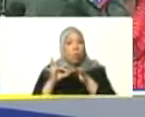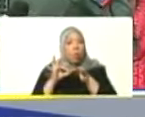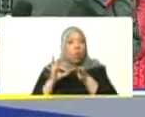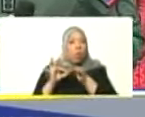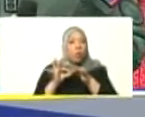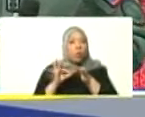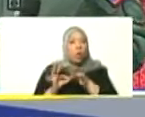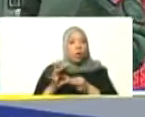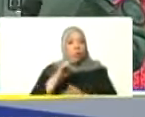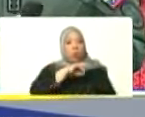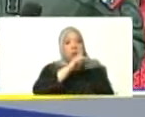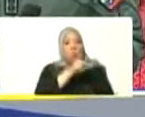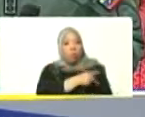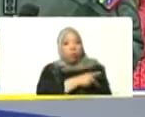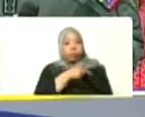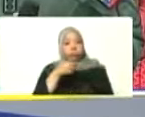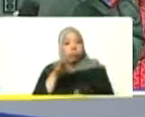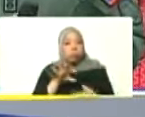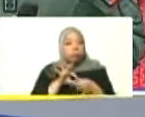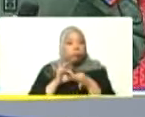el poder creador del pueblo